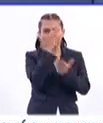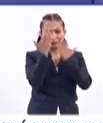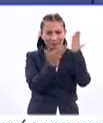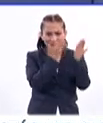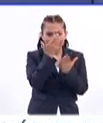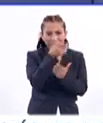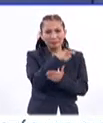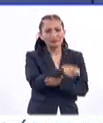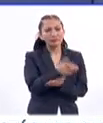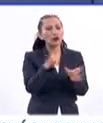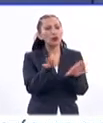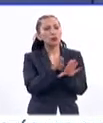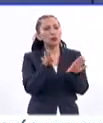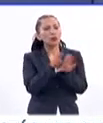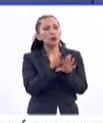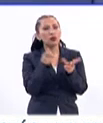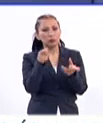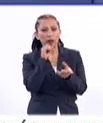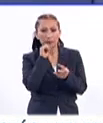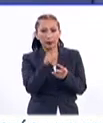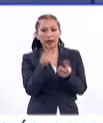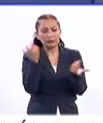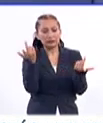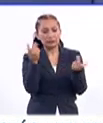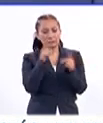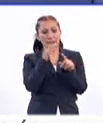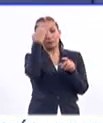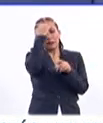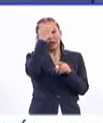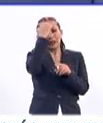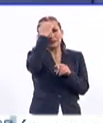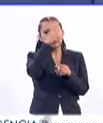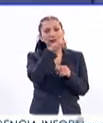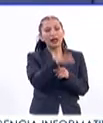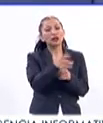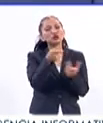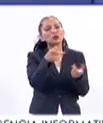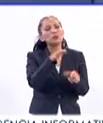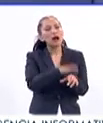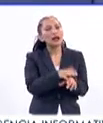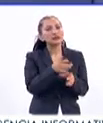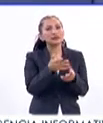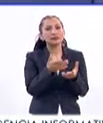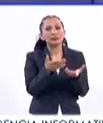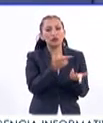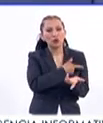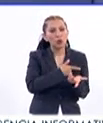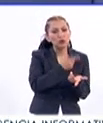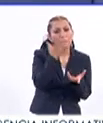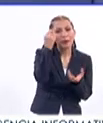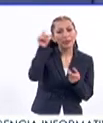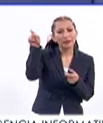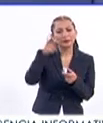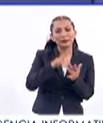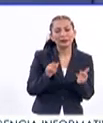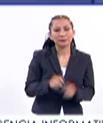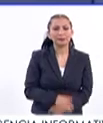parte académica, ¿cómo fue también esta vivencia, esta experiencia? ¿Qué fue lo que más te gustó aprender